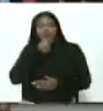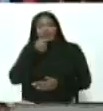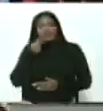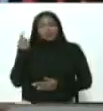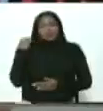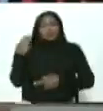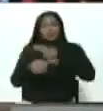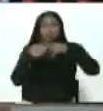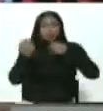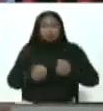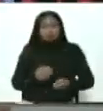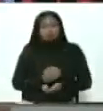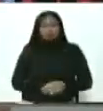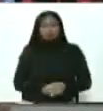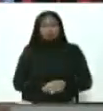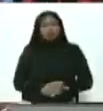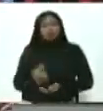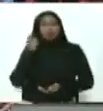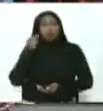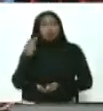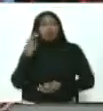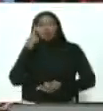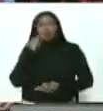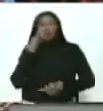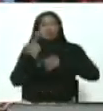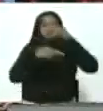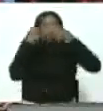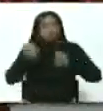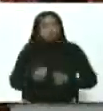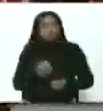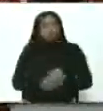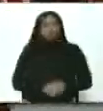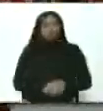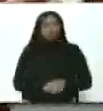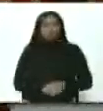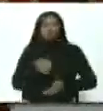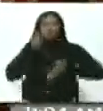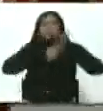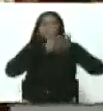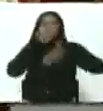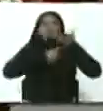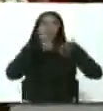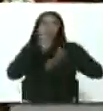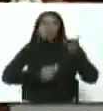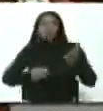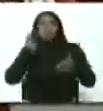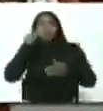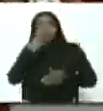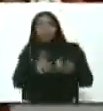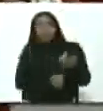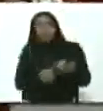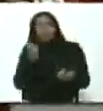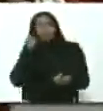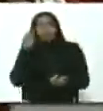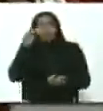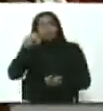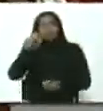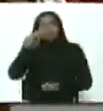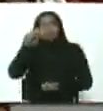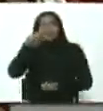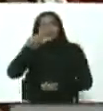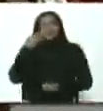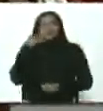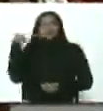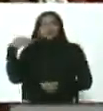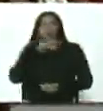la revolución. Las mujeres bolivarianas, revolucionarias, combativas, hermana Natalie Bello, por la